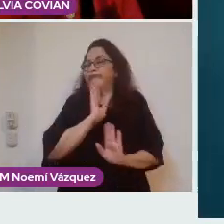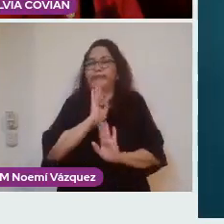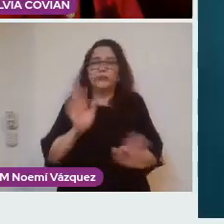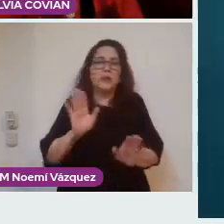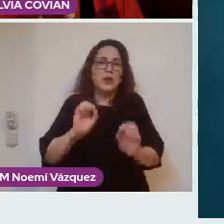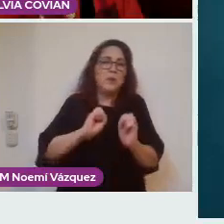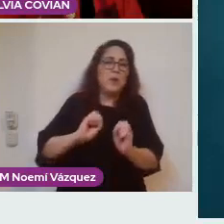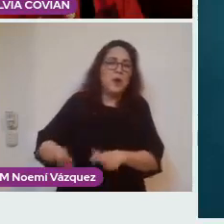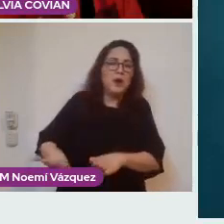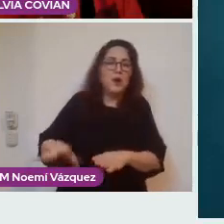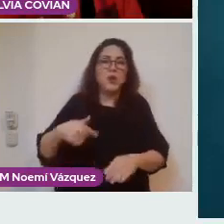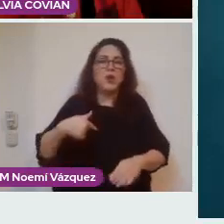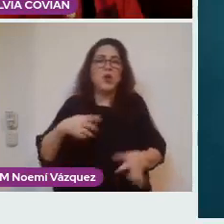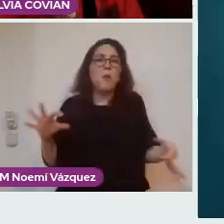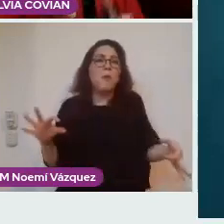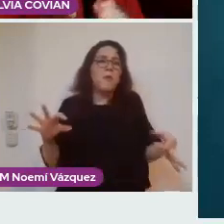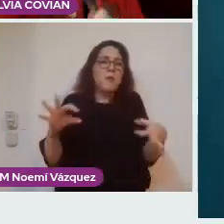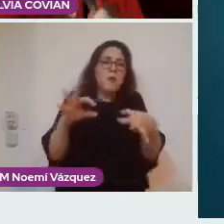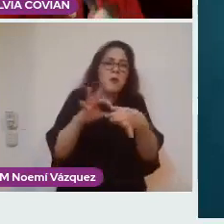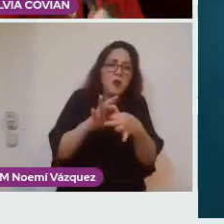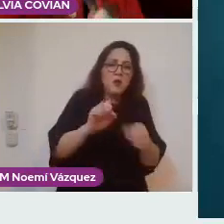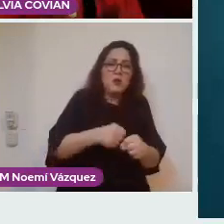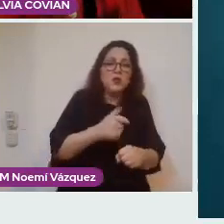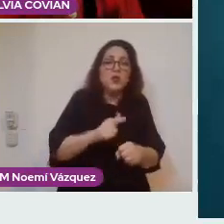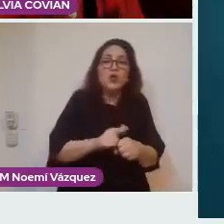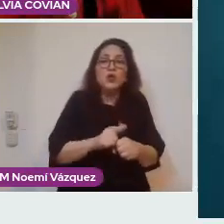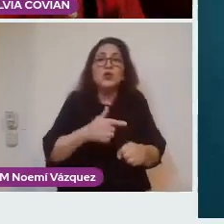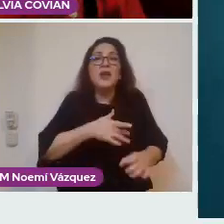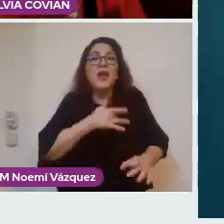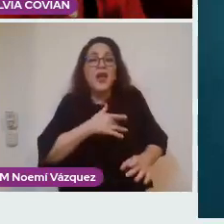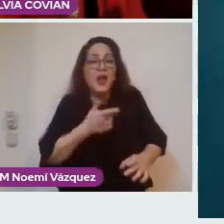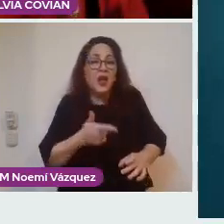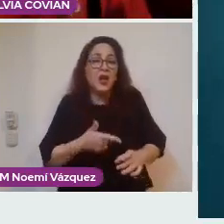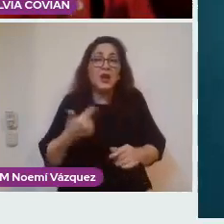que sentir odio es malo, que sentir